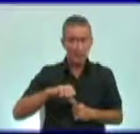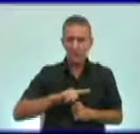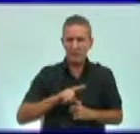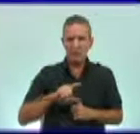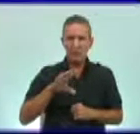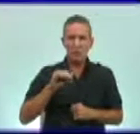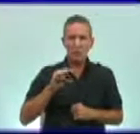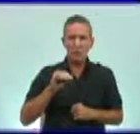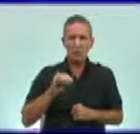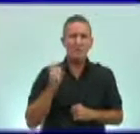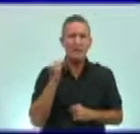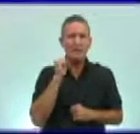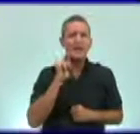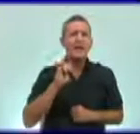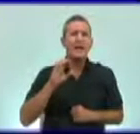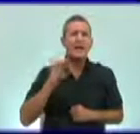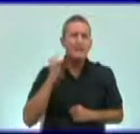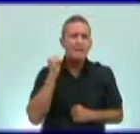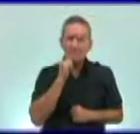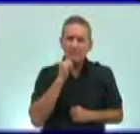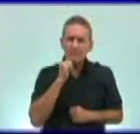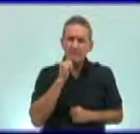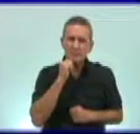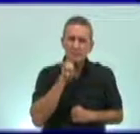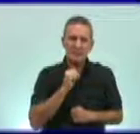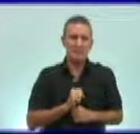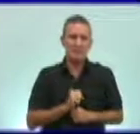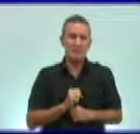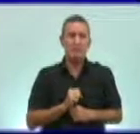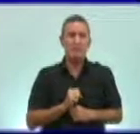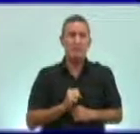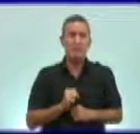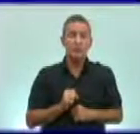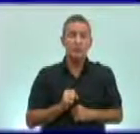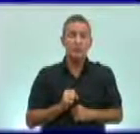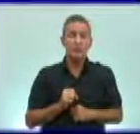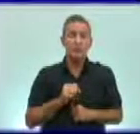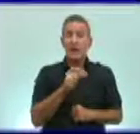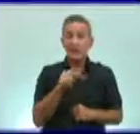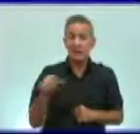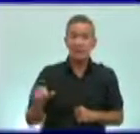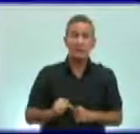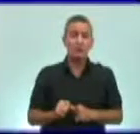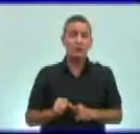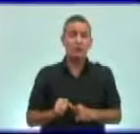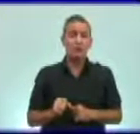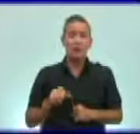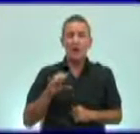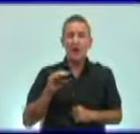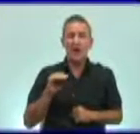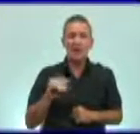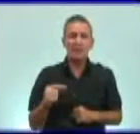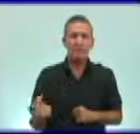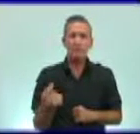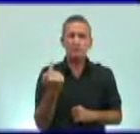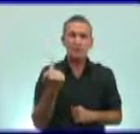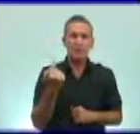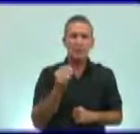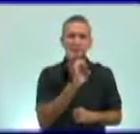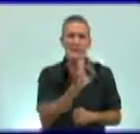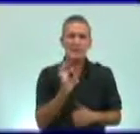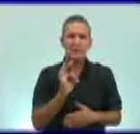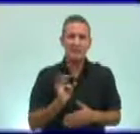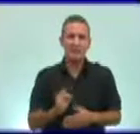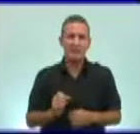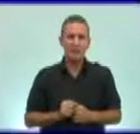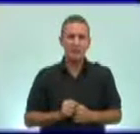más que las manchas, no hablan más que de las manchas. Los agradecidos hablan de la luz, y de la luz hay que hablar